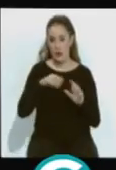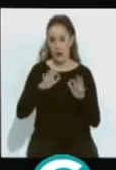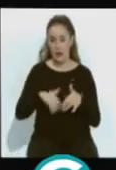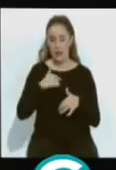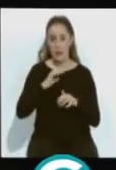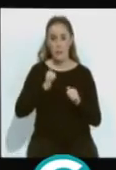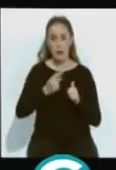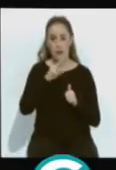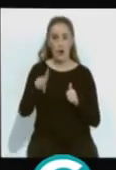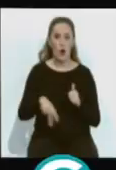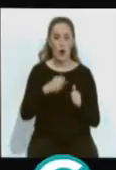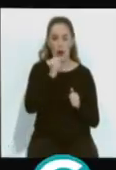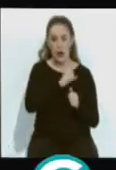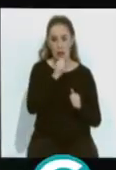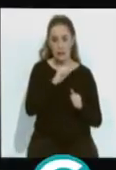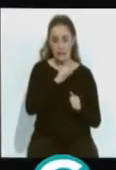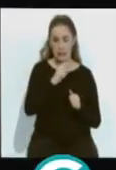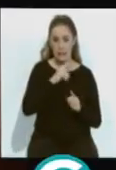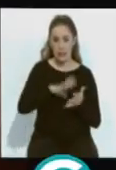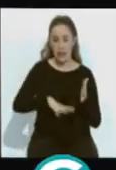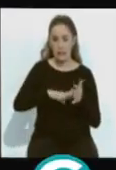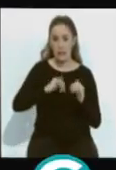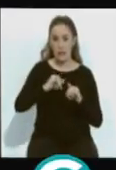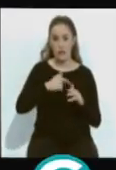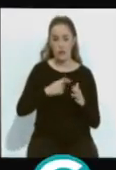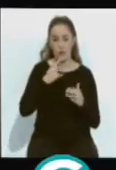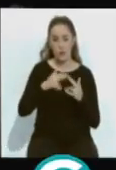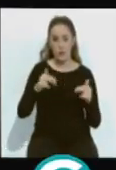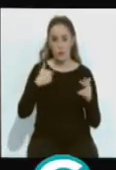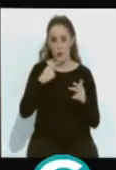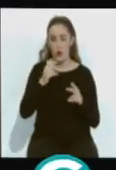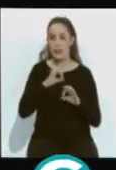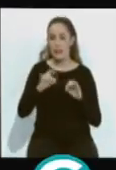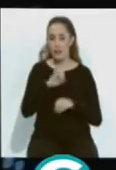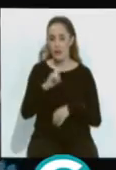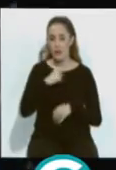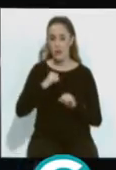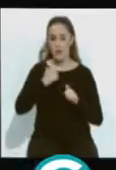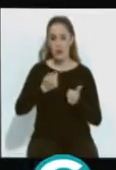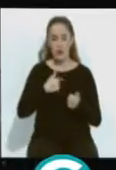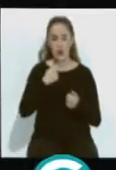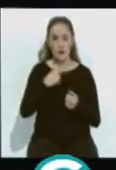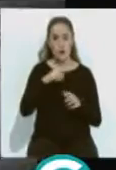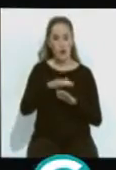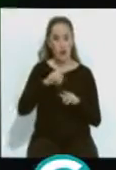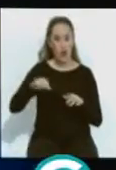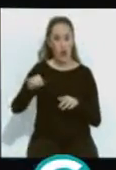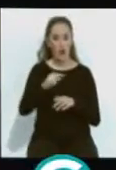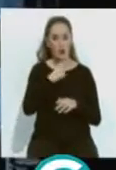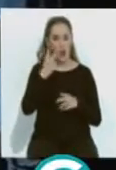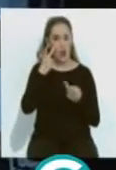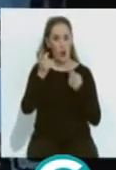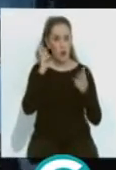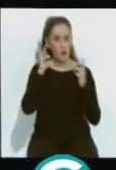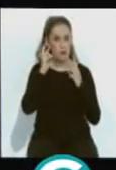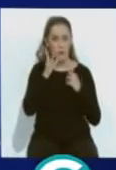Cádiz. Durante más de 2 horas el cantante catalán disfrutó de un público entregado en el Gran Teatro Falla. El recital comenzó con un recorrido audiovisual por